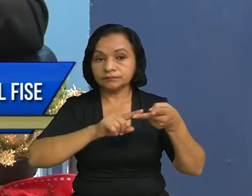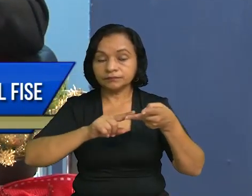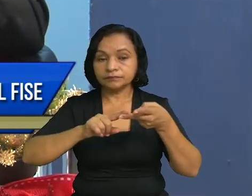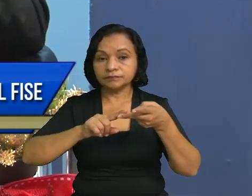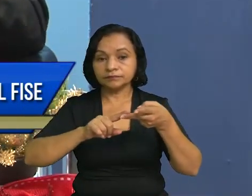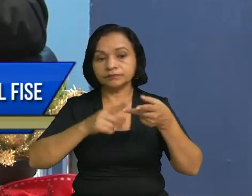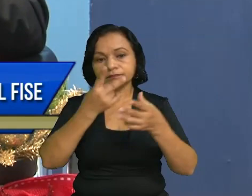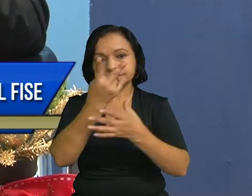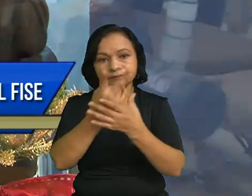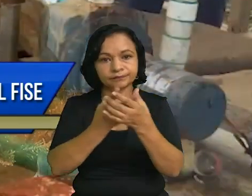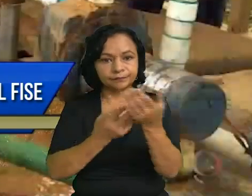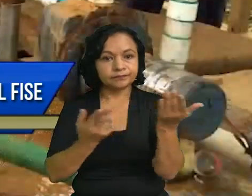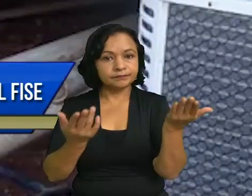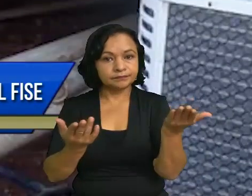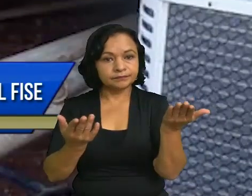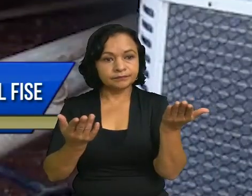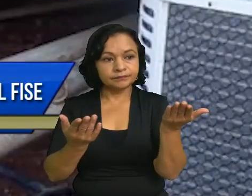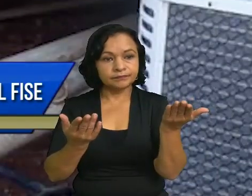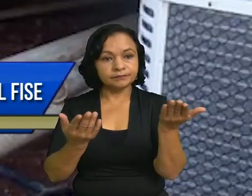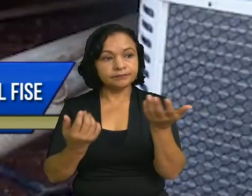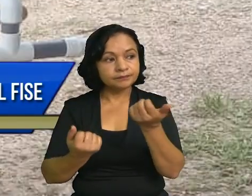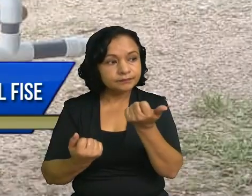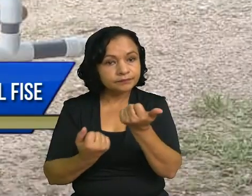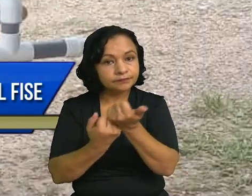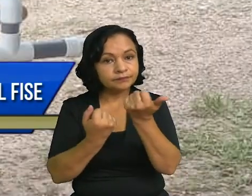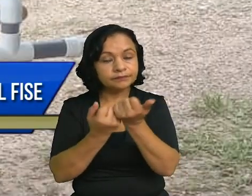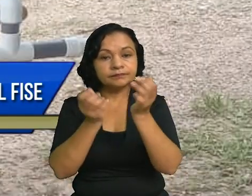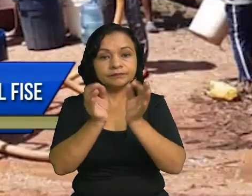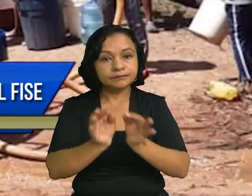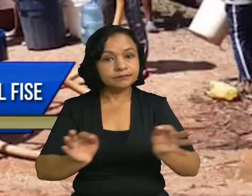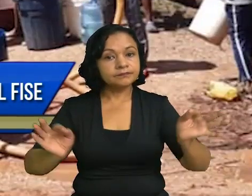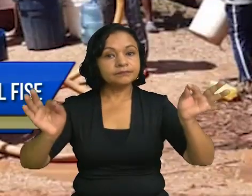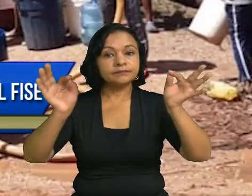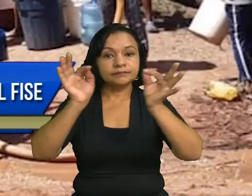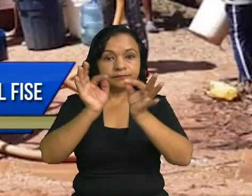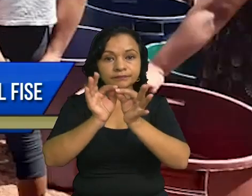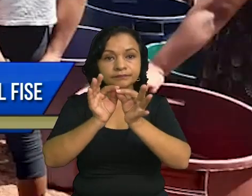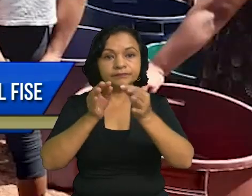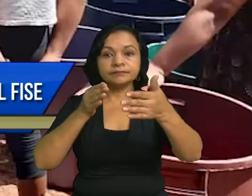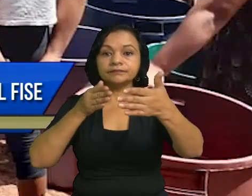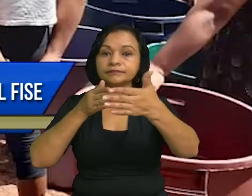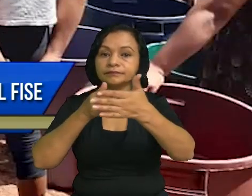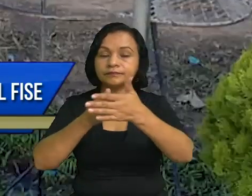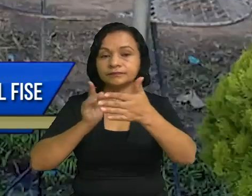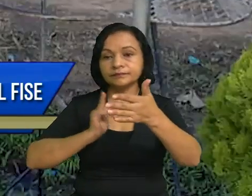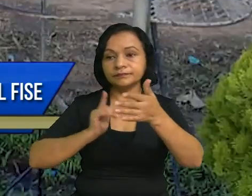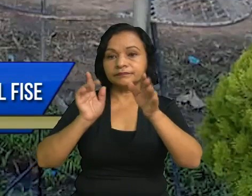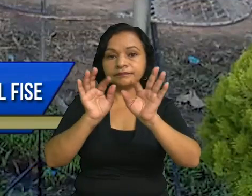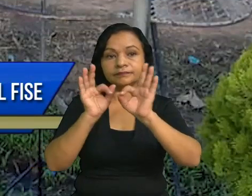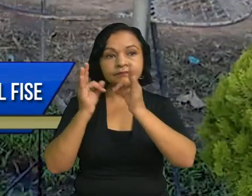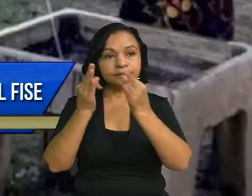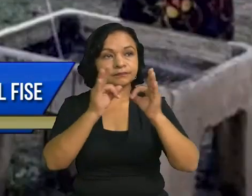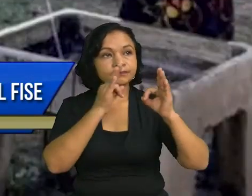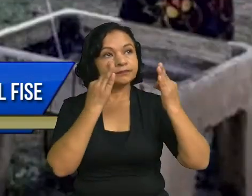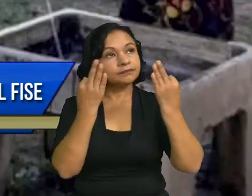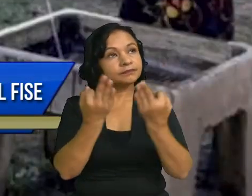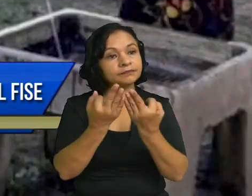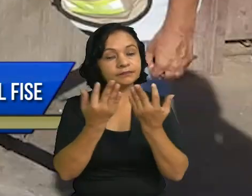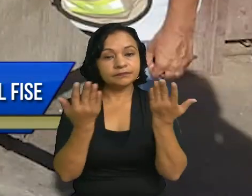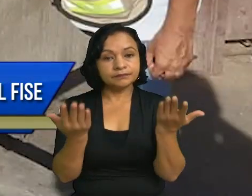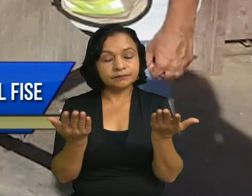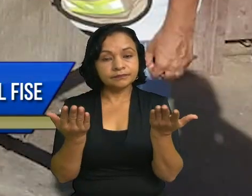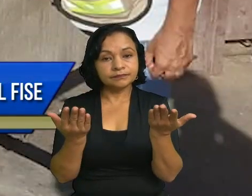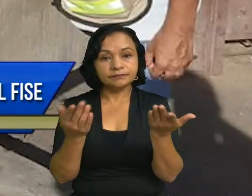binomio es un aliciente y es la pauta que tiene la familia en la comunidad para allá a